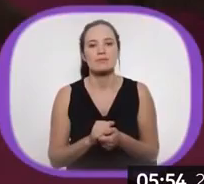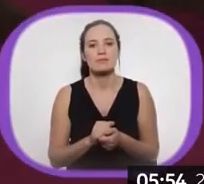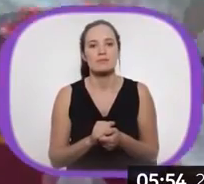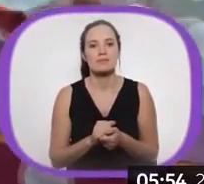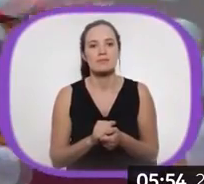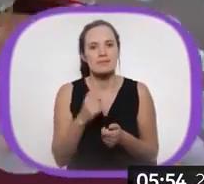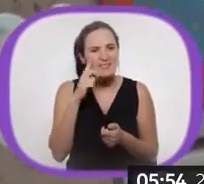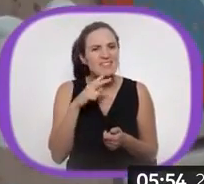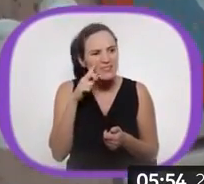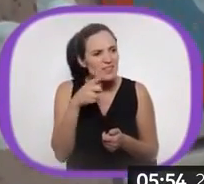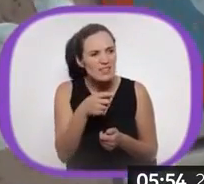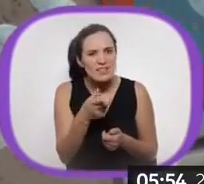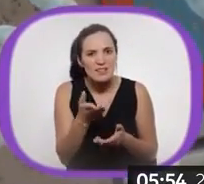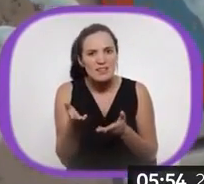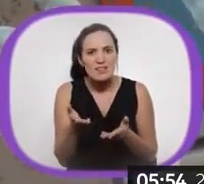¡Ivy!